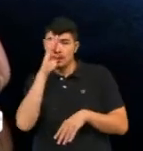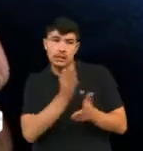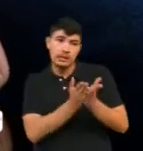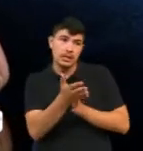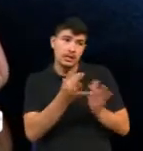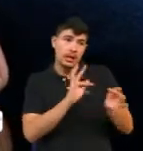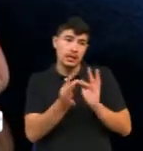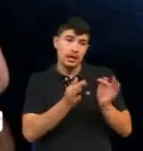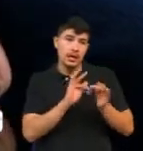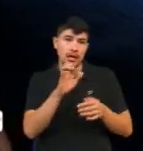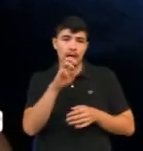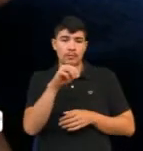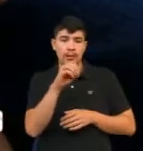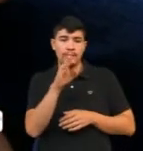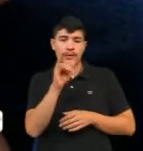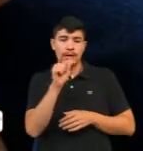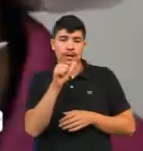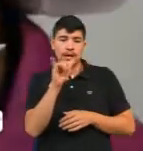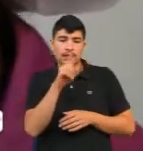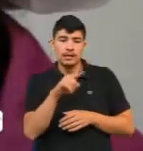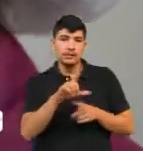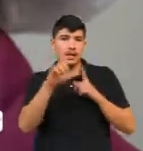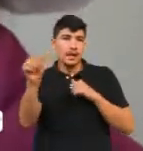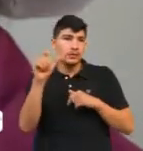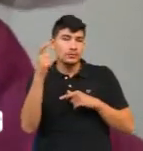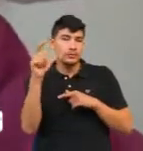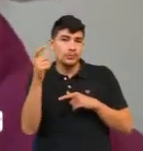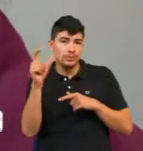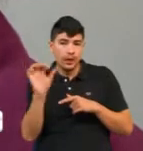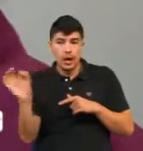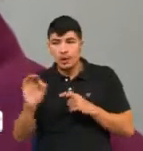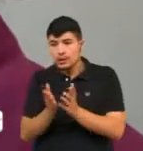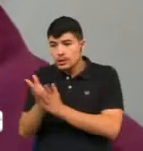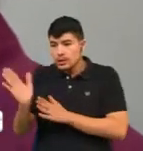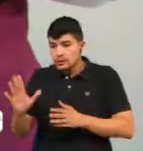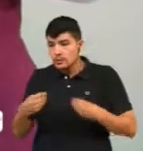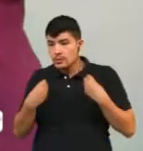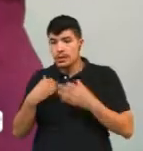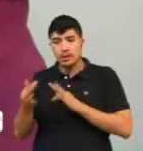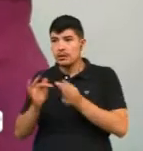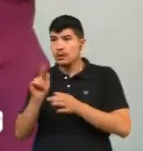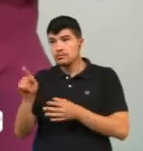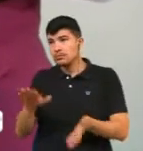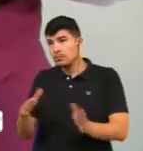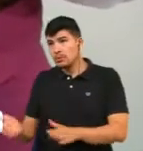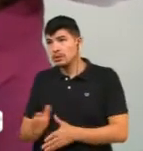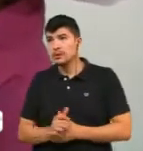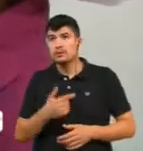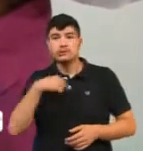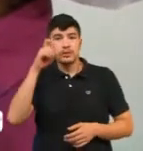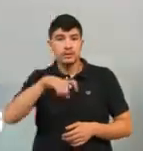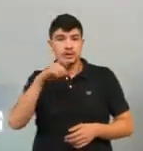tratamiento de hemodiálisis en la ciudad de Bucaramanga, lejos de su familia, o seguir su vida sin tratamiento y morir. Yo necesito